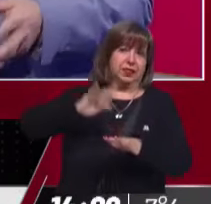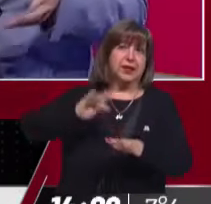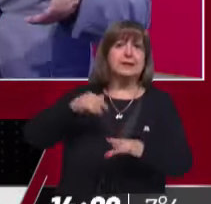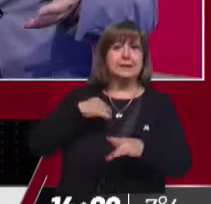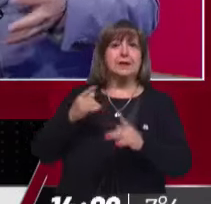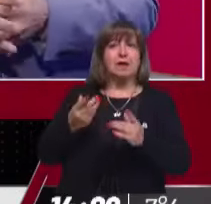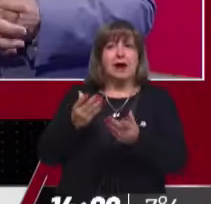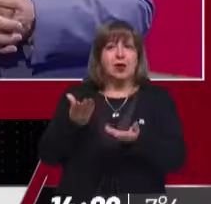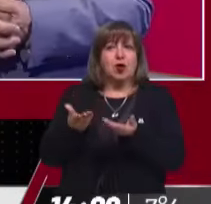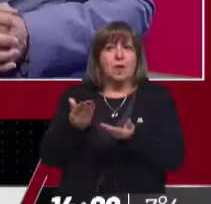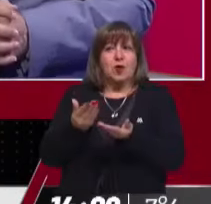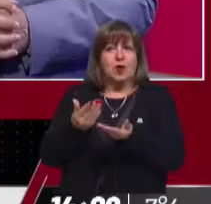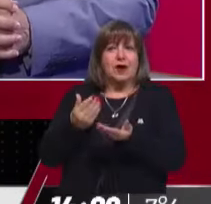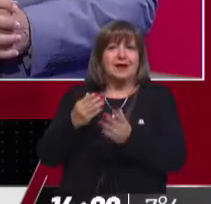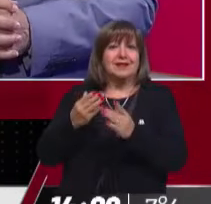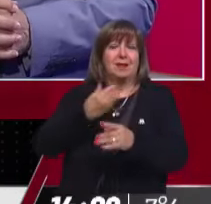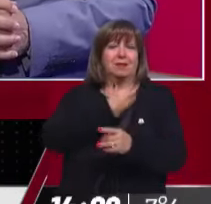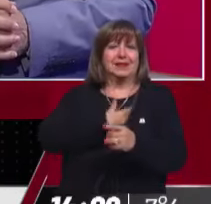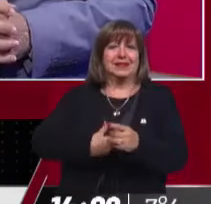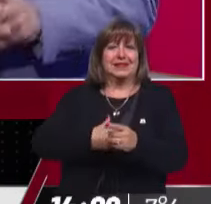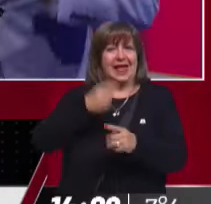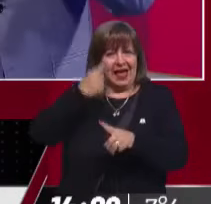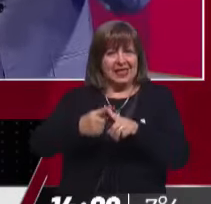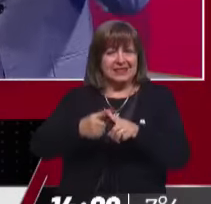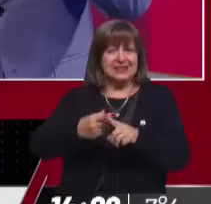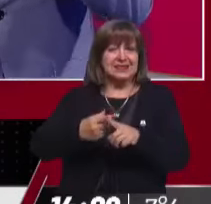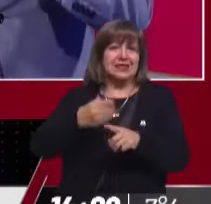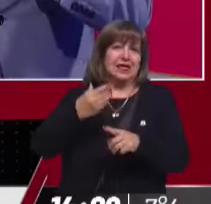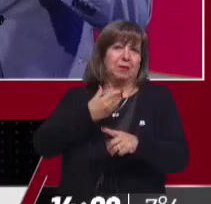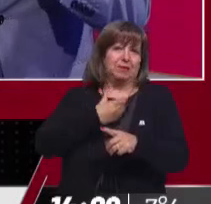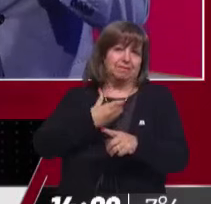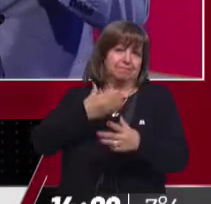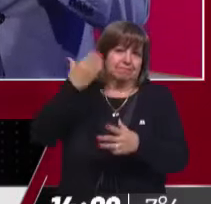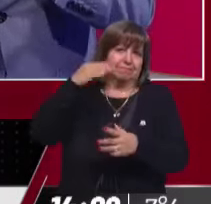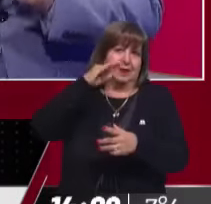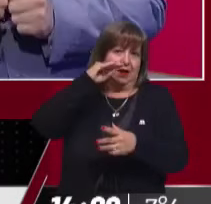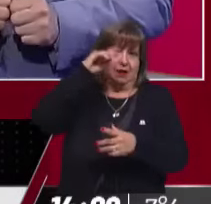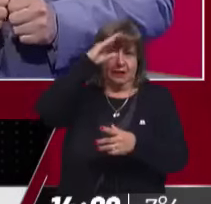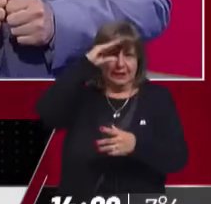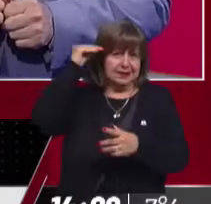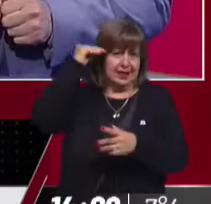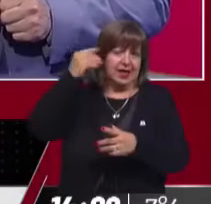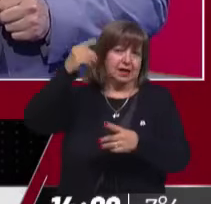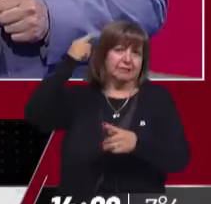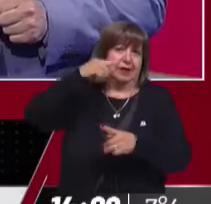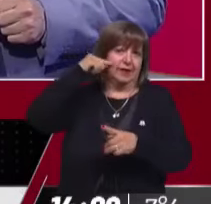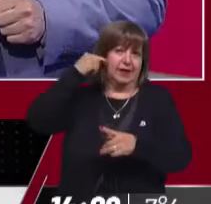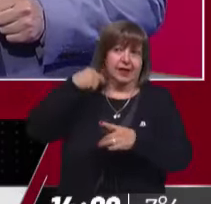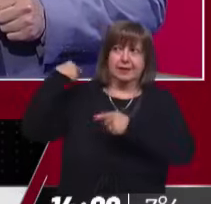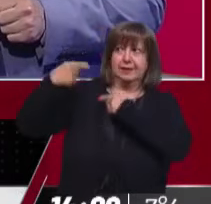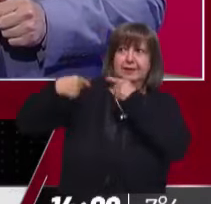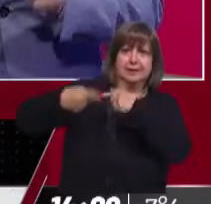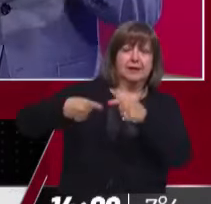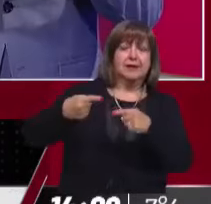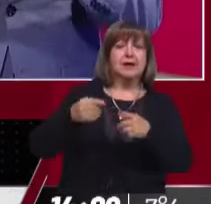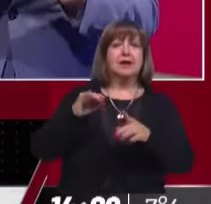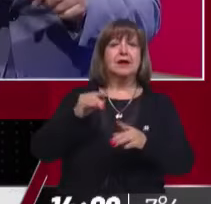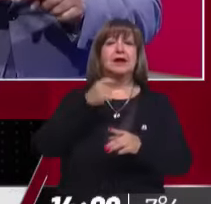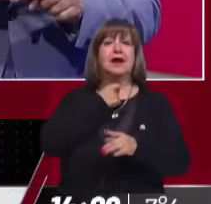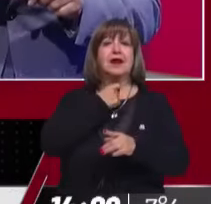postula hasta Cristina Fernández, pero definitivamente también se piensa bajar el gasto público para que haya una proporción de no más